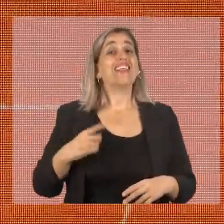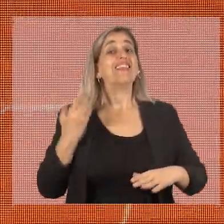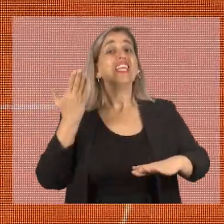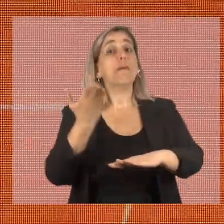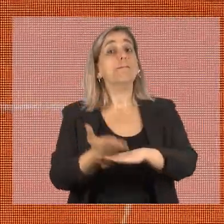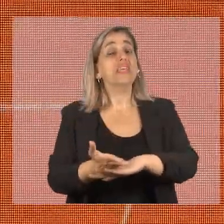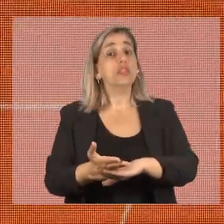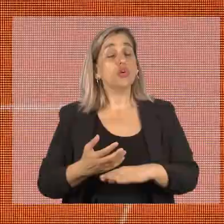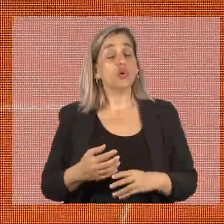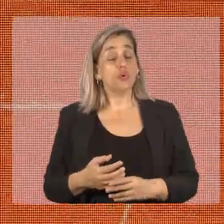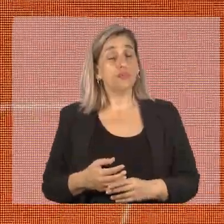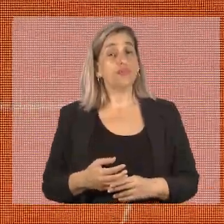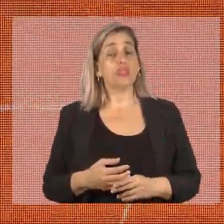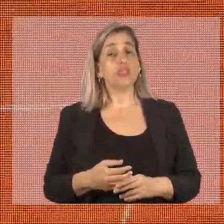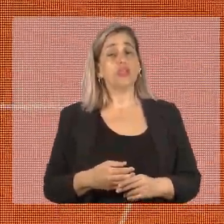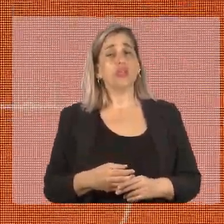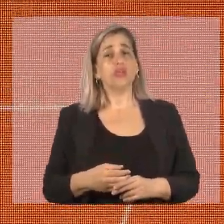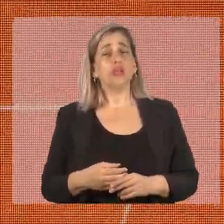Argentina pidió